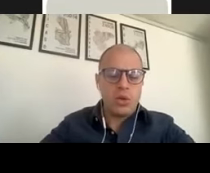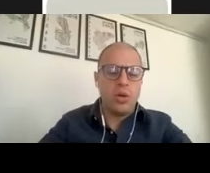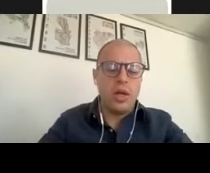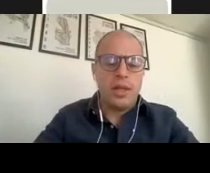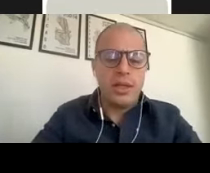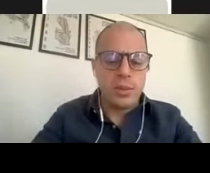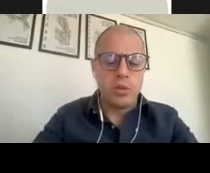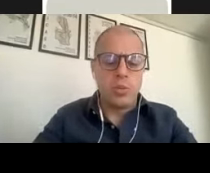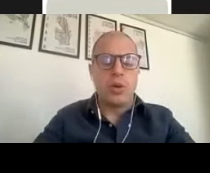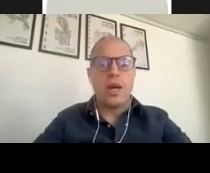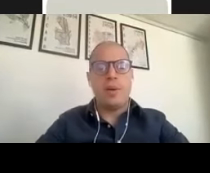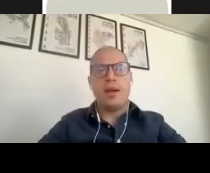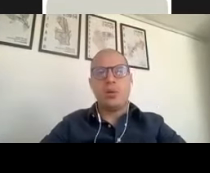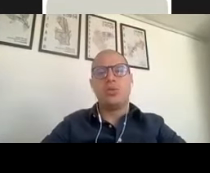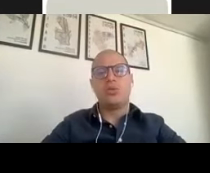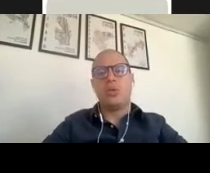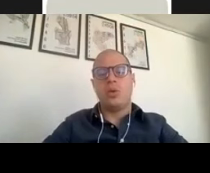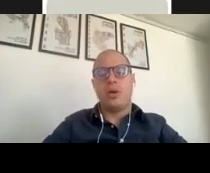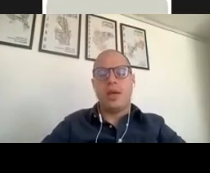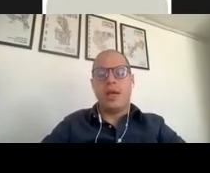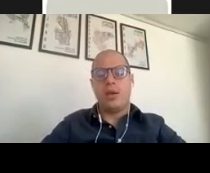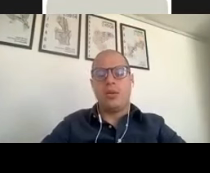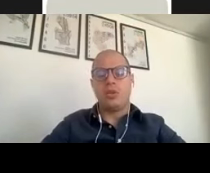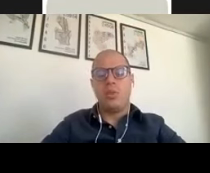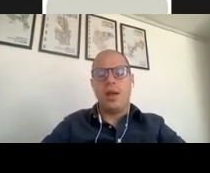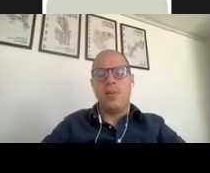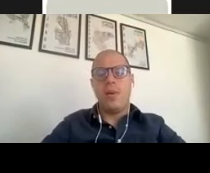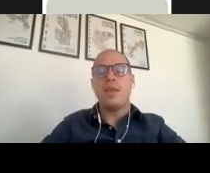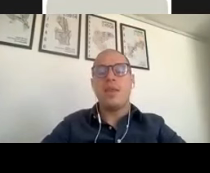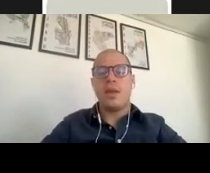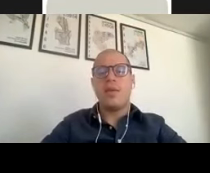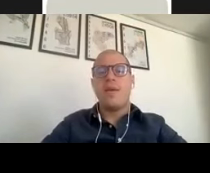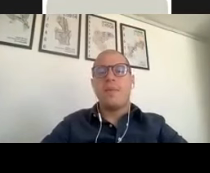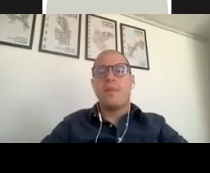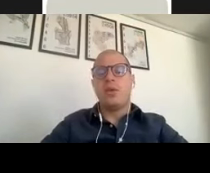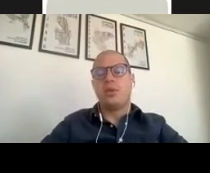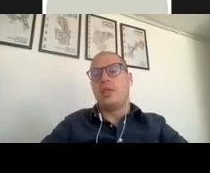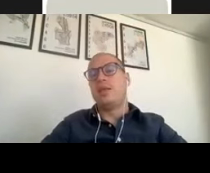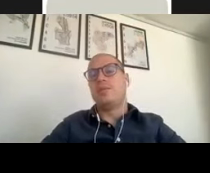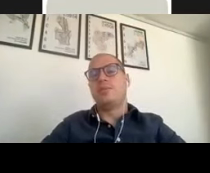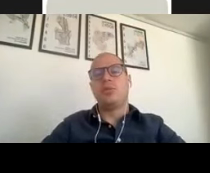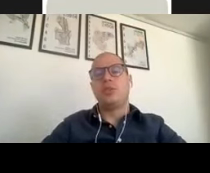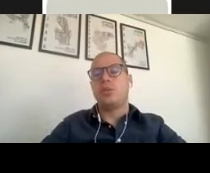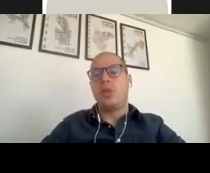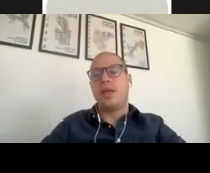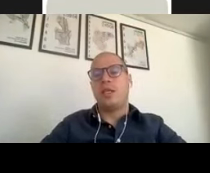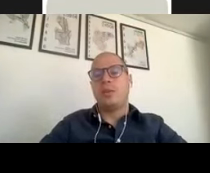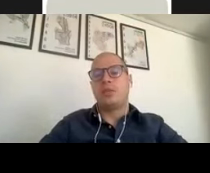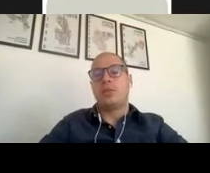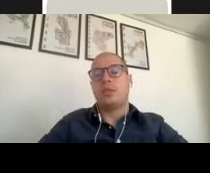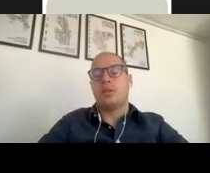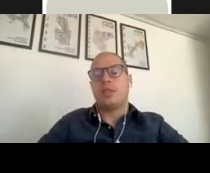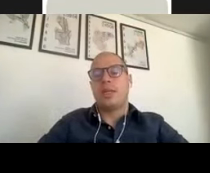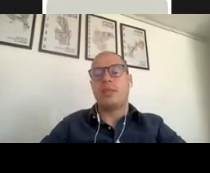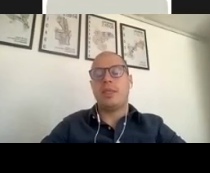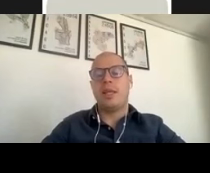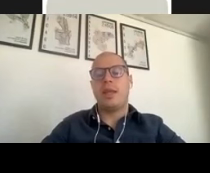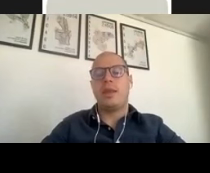hecho, hicimos un programa justo en 2020, en donde nos dimos cuenta que las personas